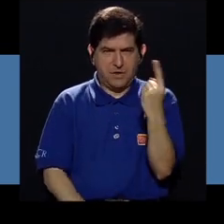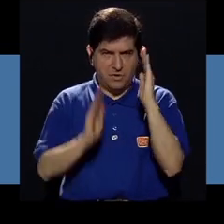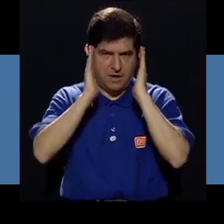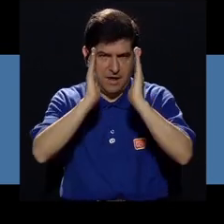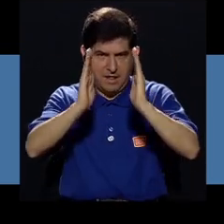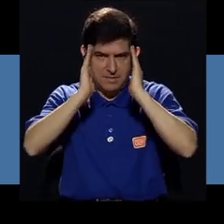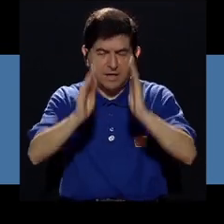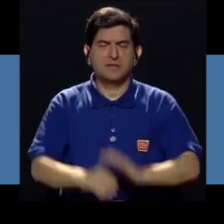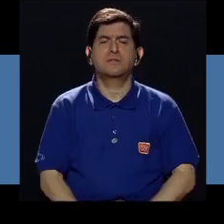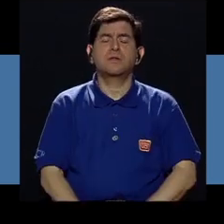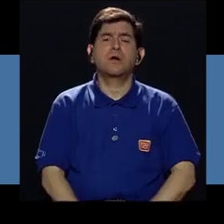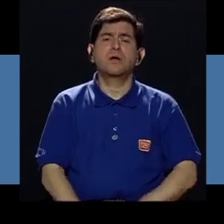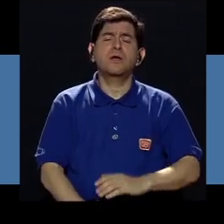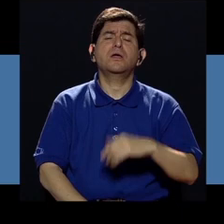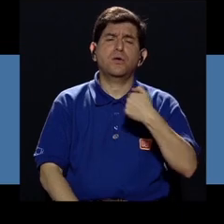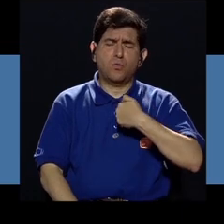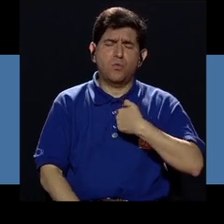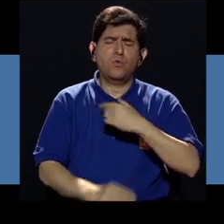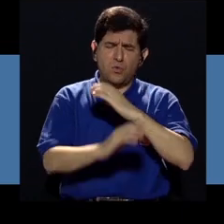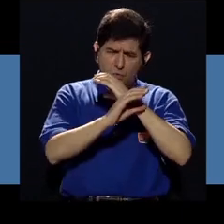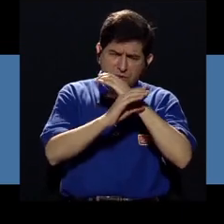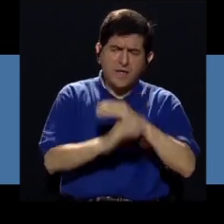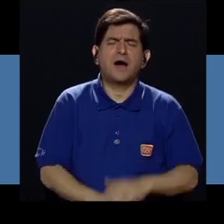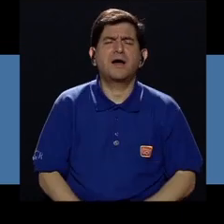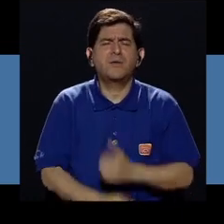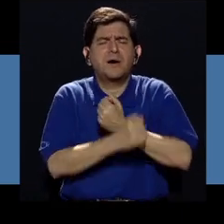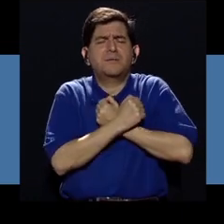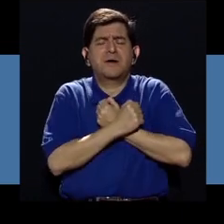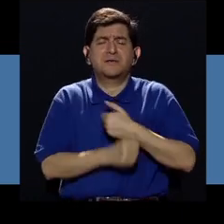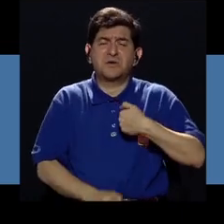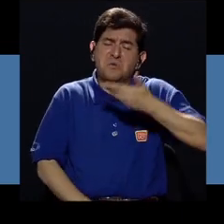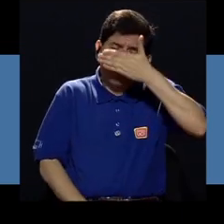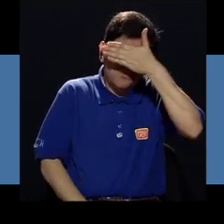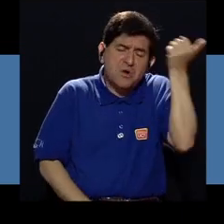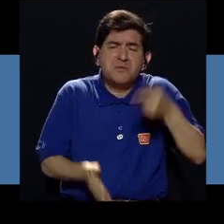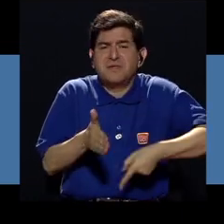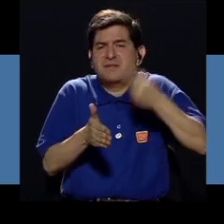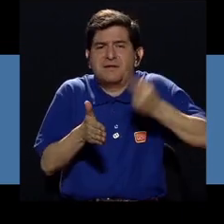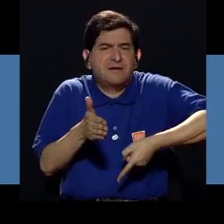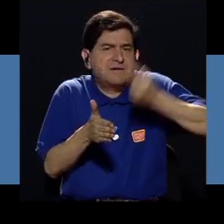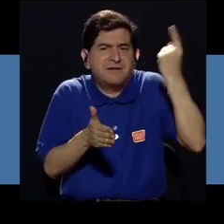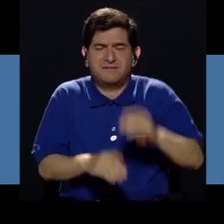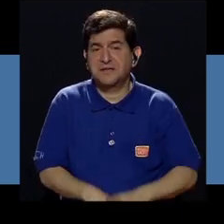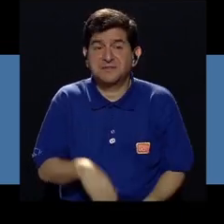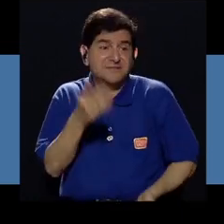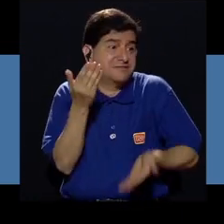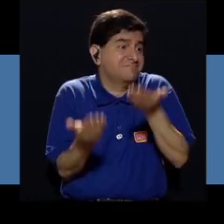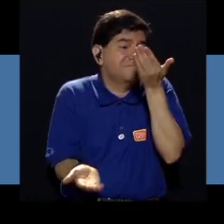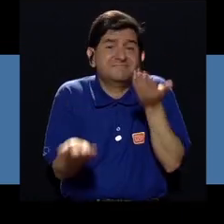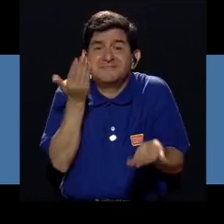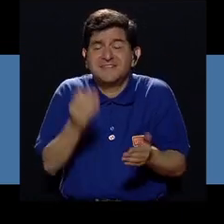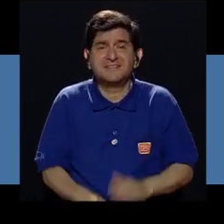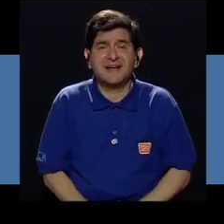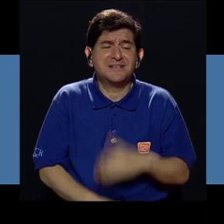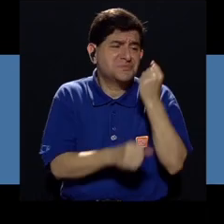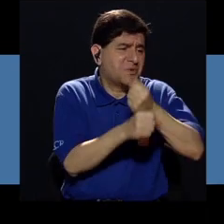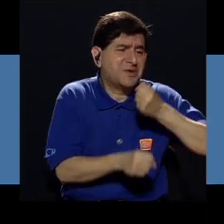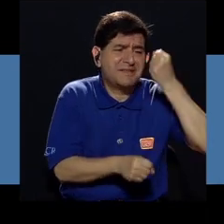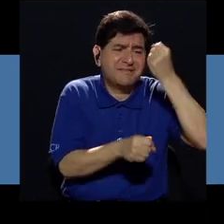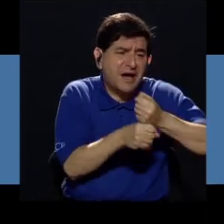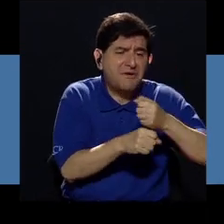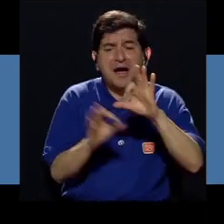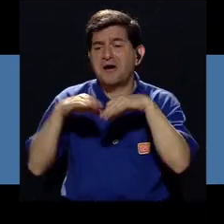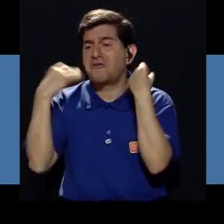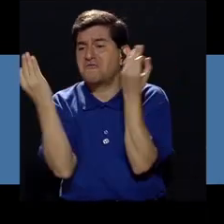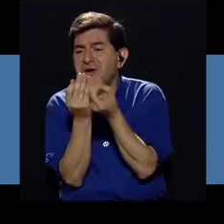pendiente cuidarse querernos o sea a veces uno se olvida por ocupaciones